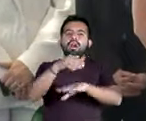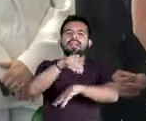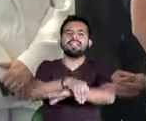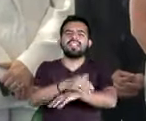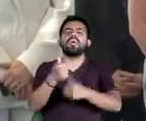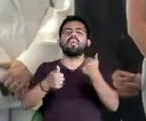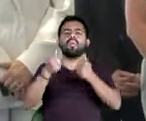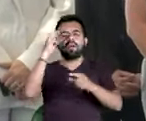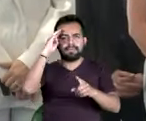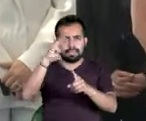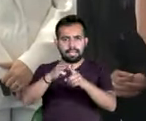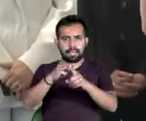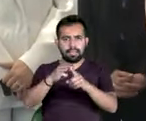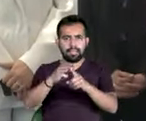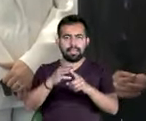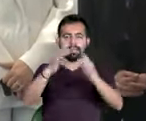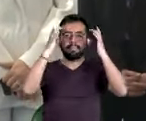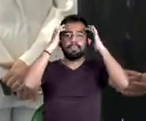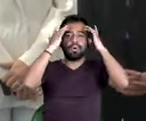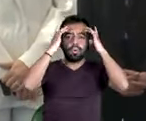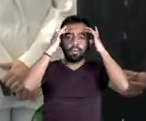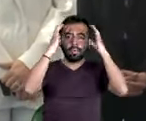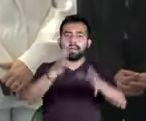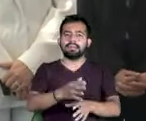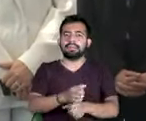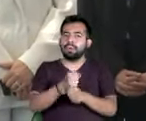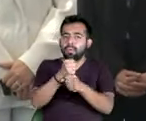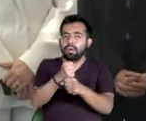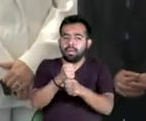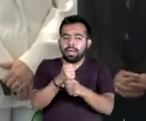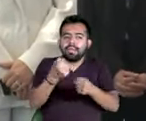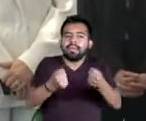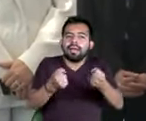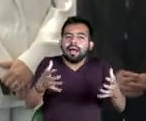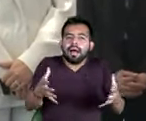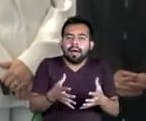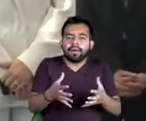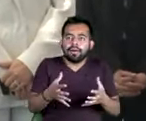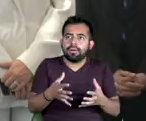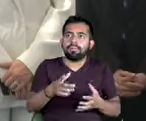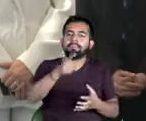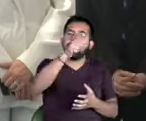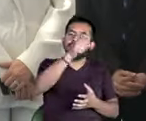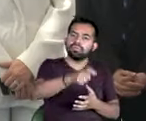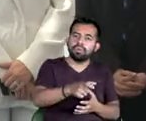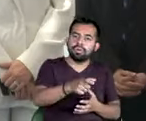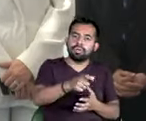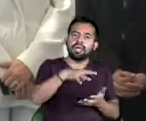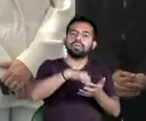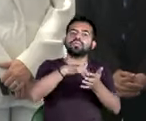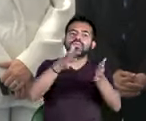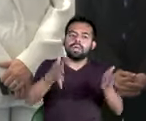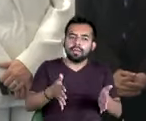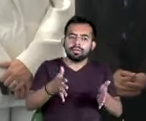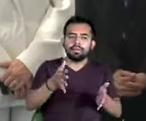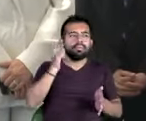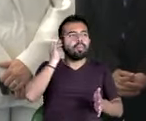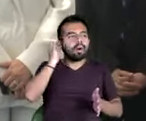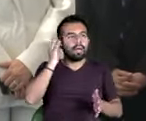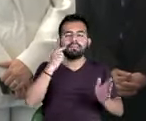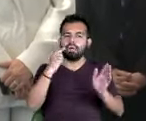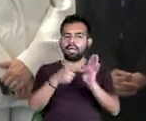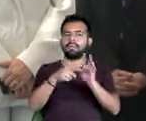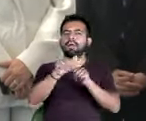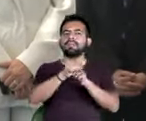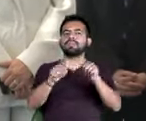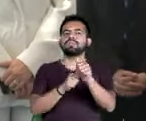mensaje? Que lo que nos está preocupando es la seguridad del que tiene carro. Y el que sale, y la estudiante mujer que sale de la Facultad de